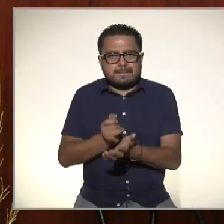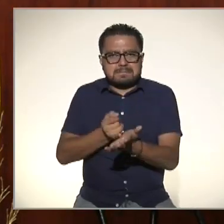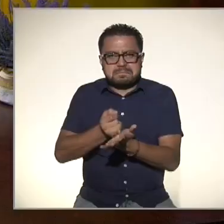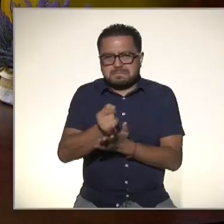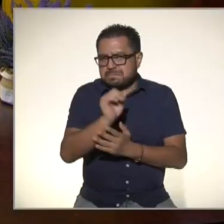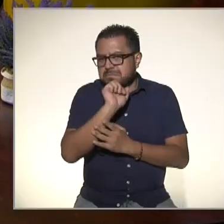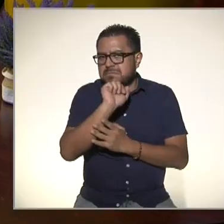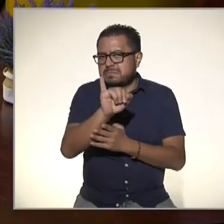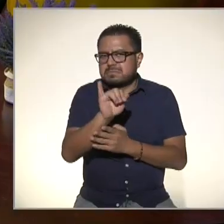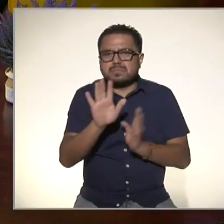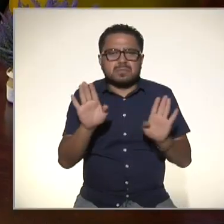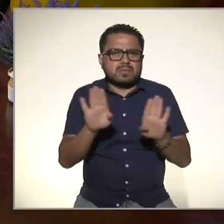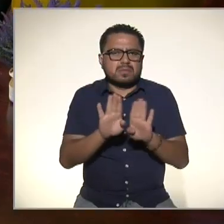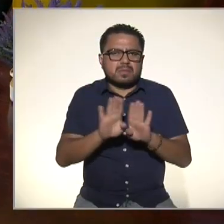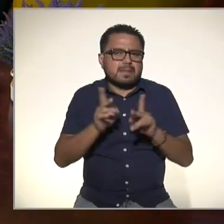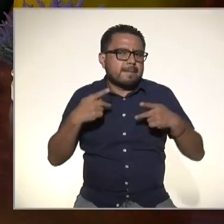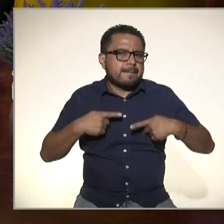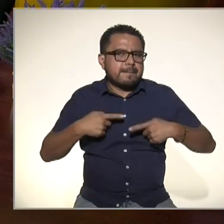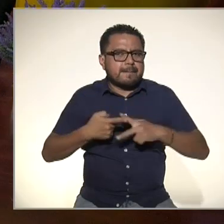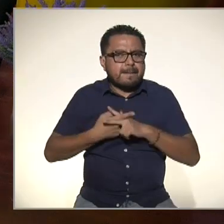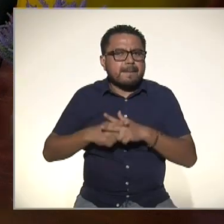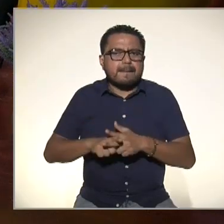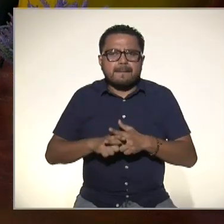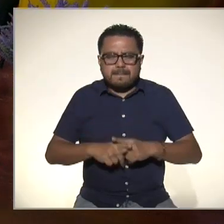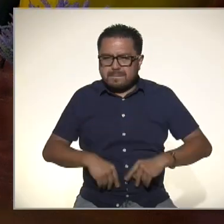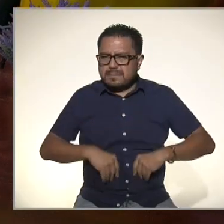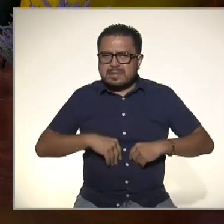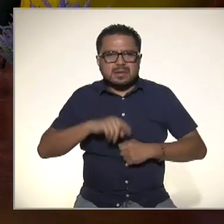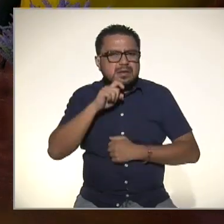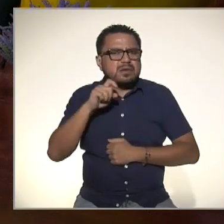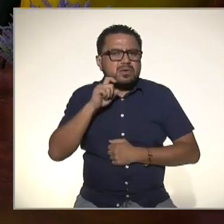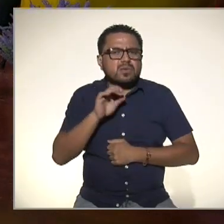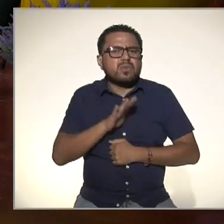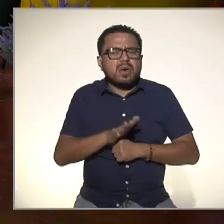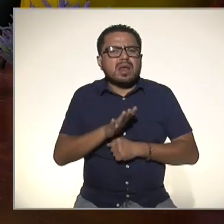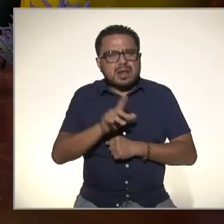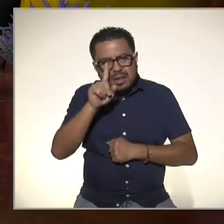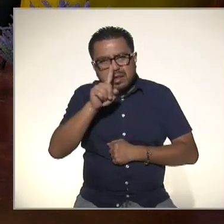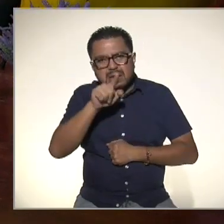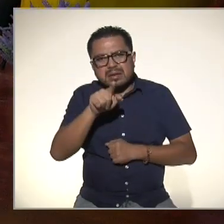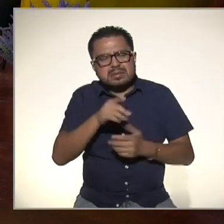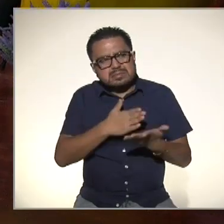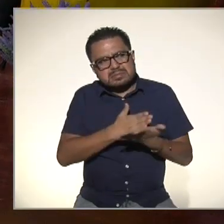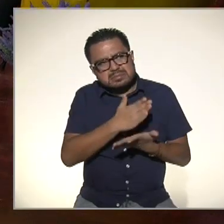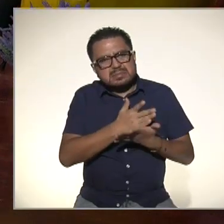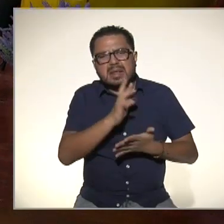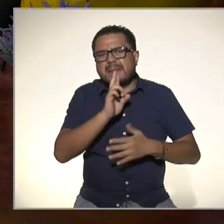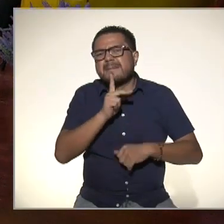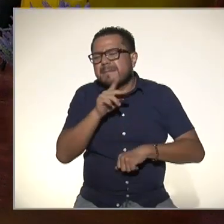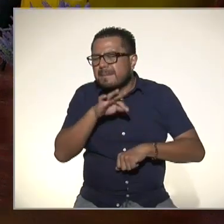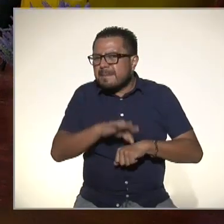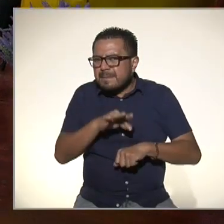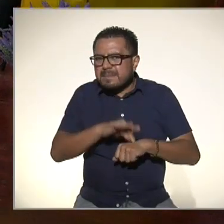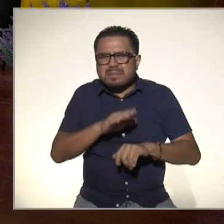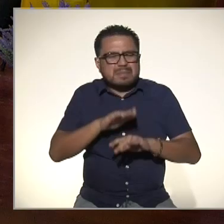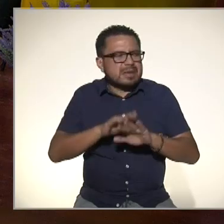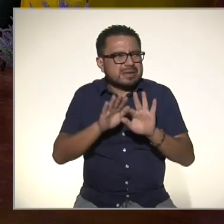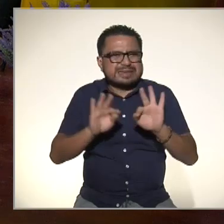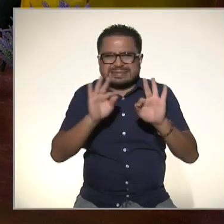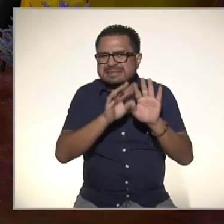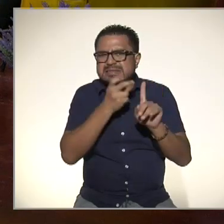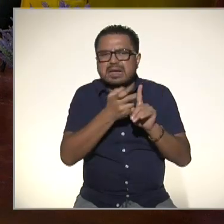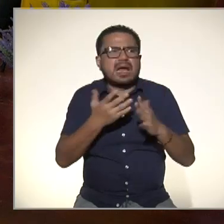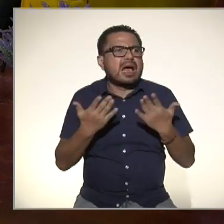Definitivamente, desde que una persona inicia vida sexual, lo recomendable es que visite periódicamente al médico. Eso es algo importante. Aunque muchas veces